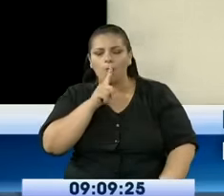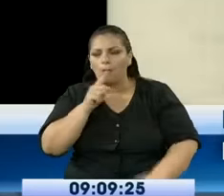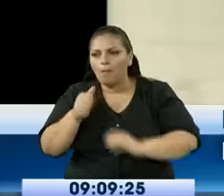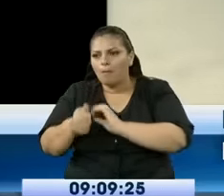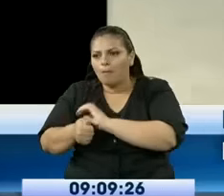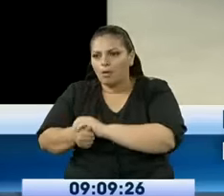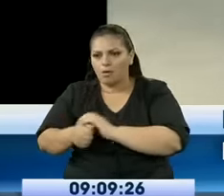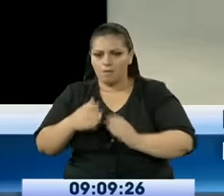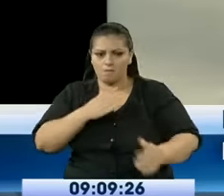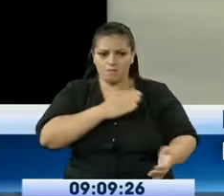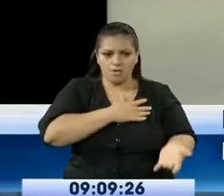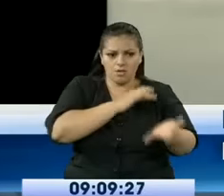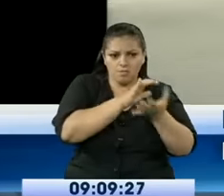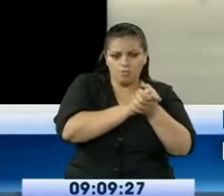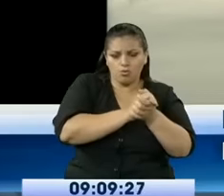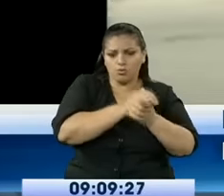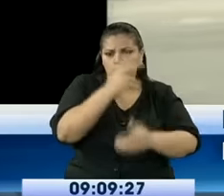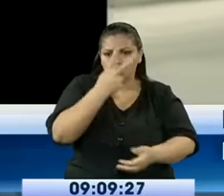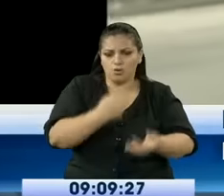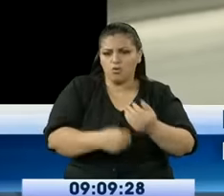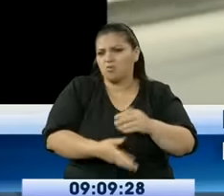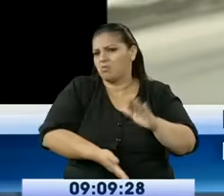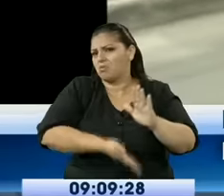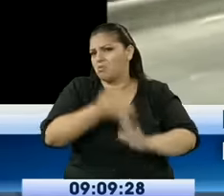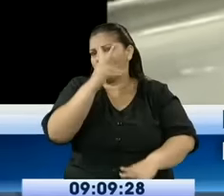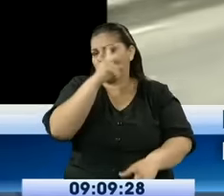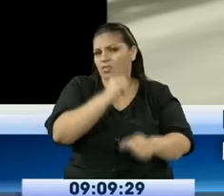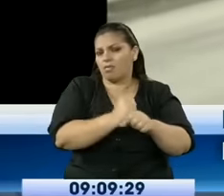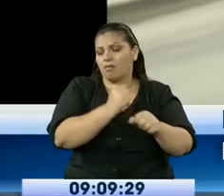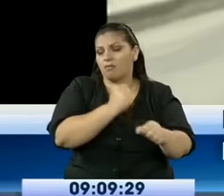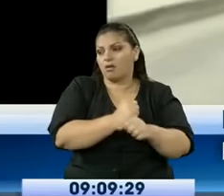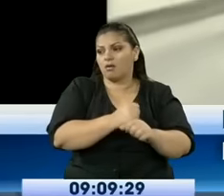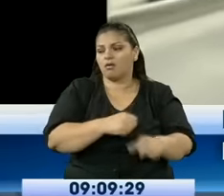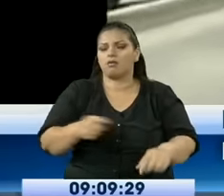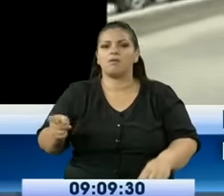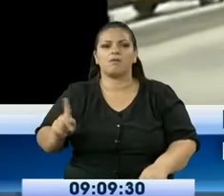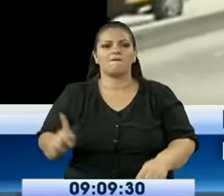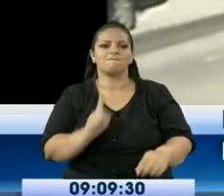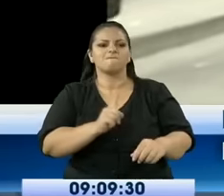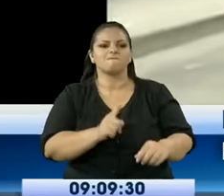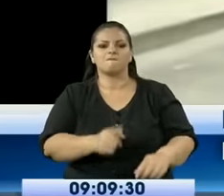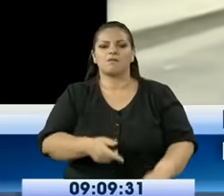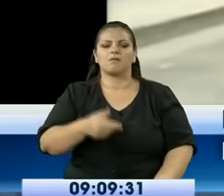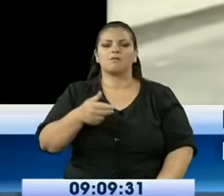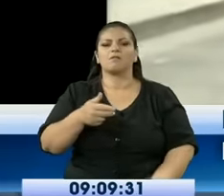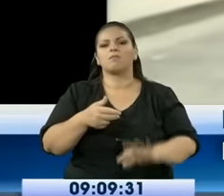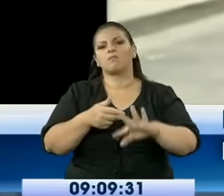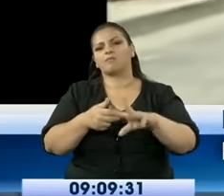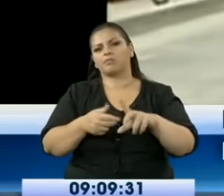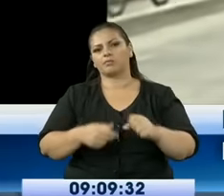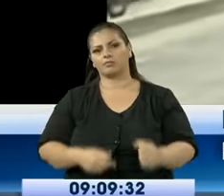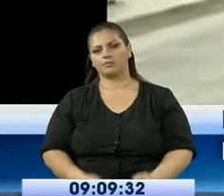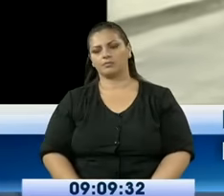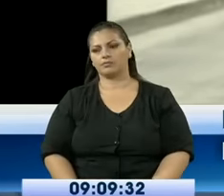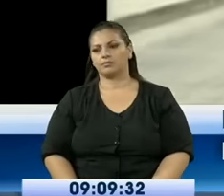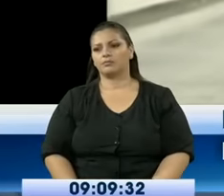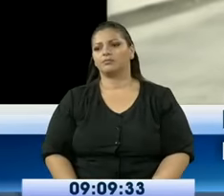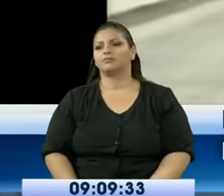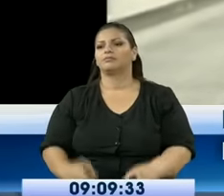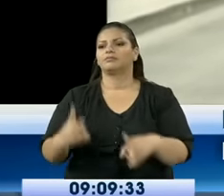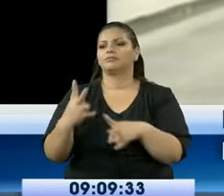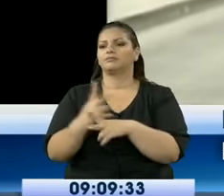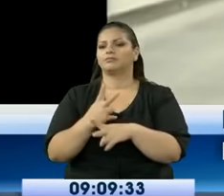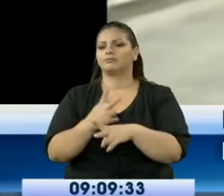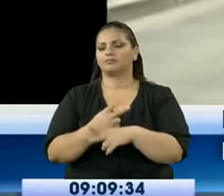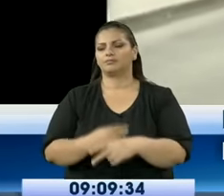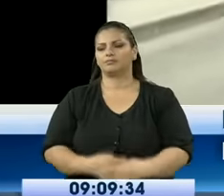trabajo, ahí quieren cogerlo, a robarle. Entonces estamos corriendo mucho peligro por falta de alumbrado. Muchas